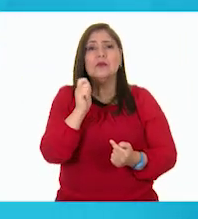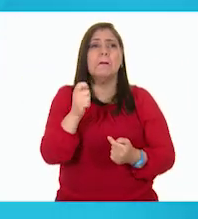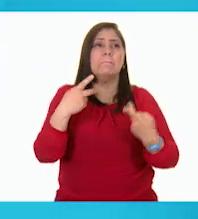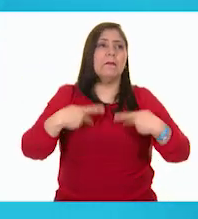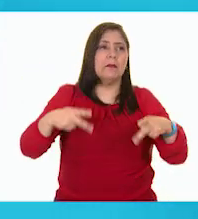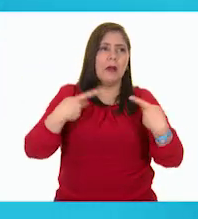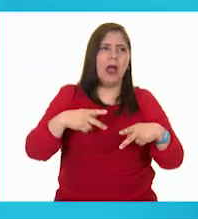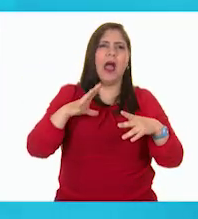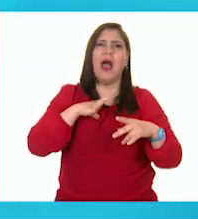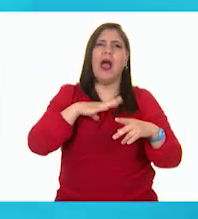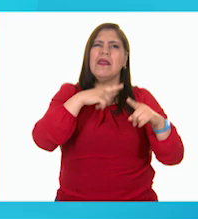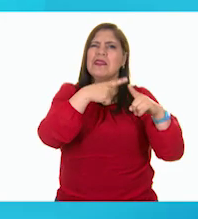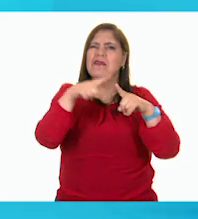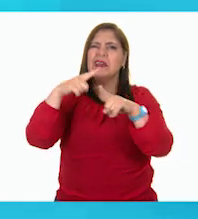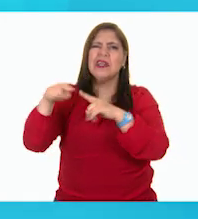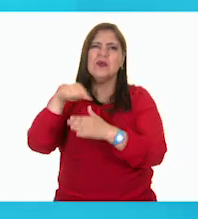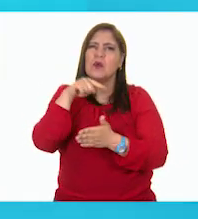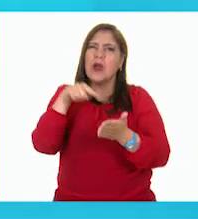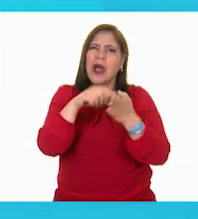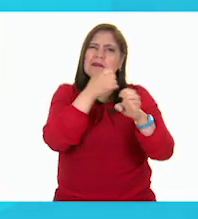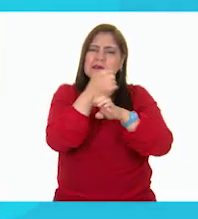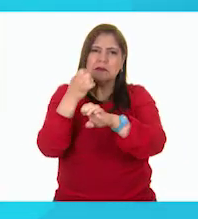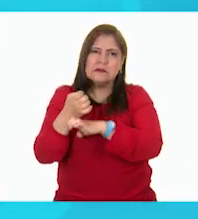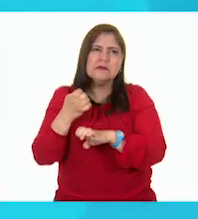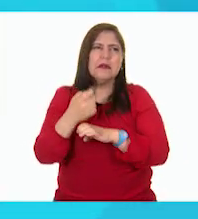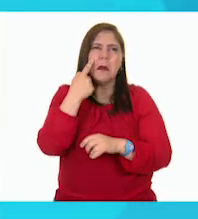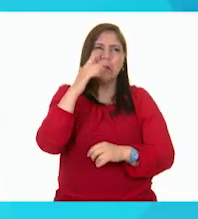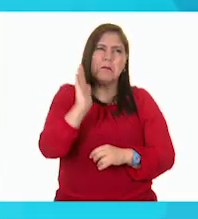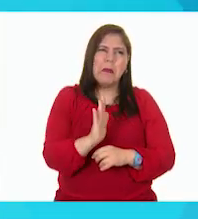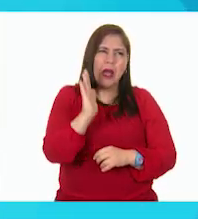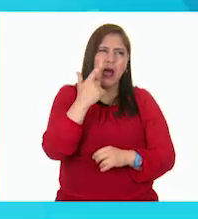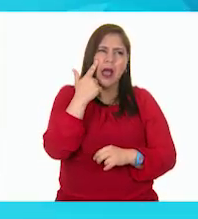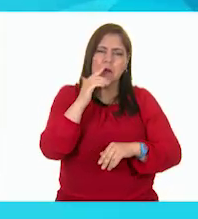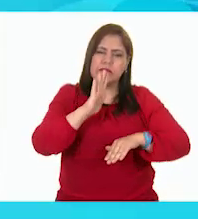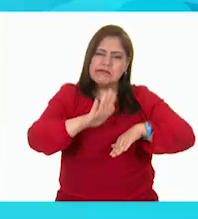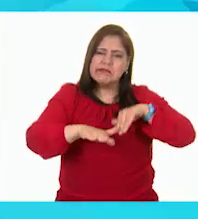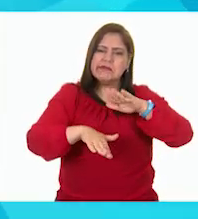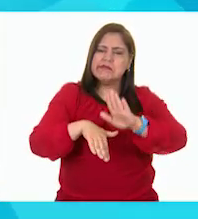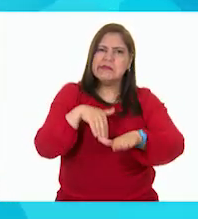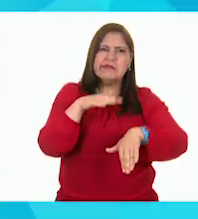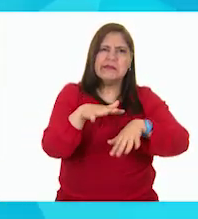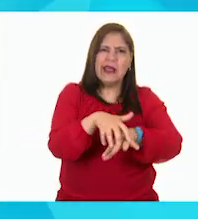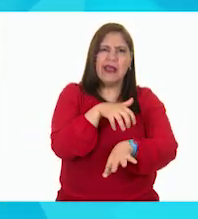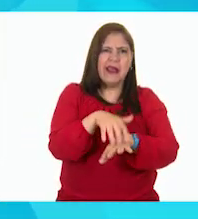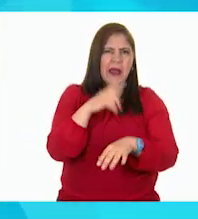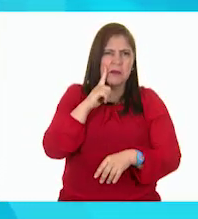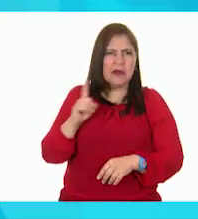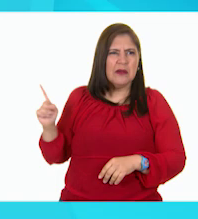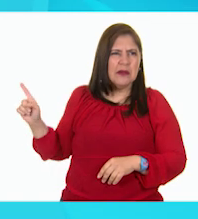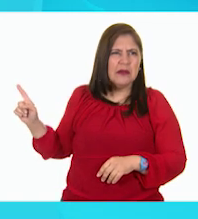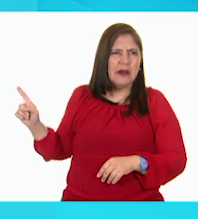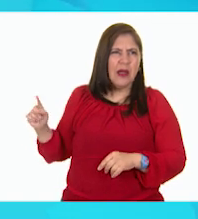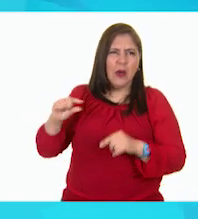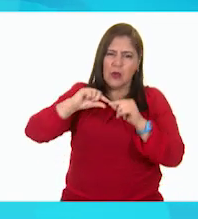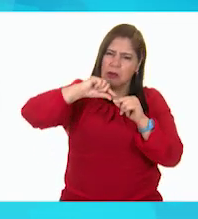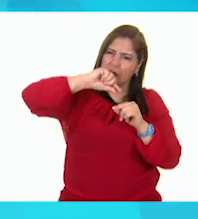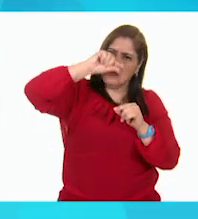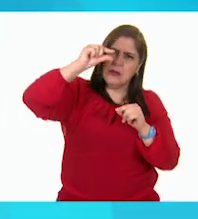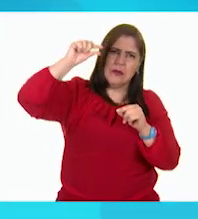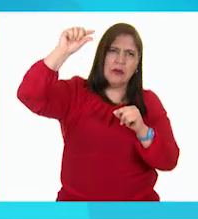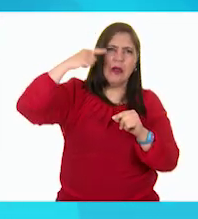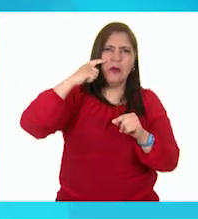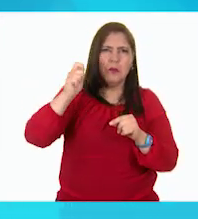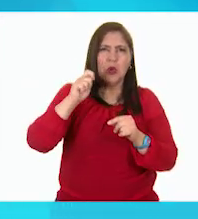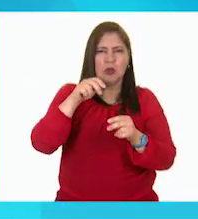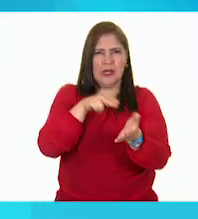regiones. Y parece, por ahí se ven unas huellas, que me parece que son sus pasos, tal vez. Exacto, ¿verdad? Hay